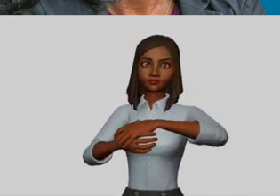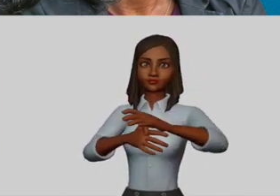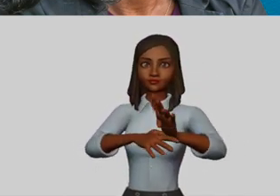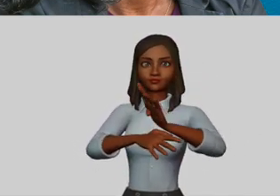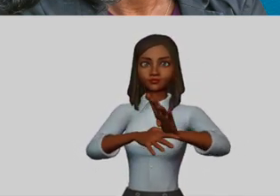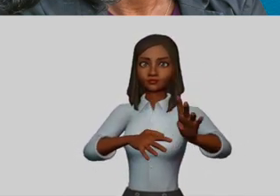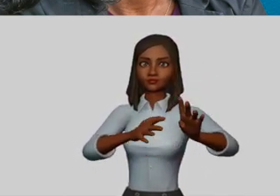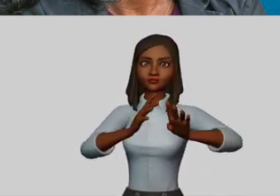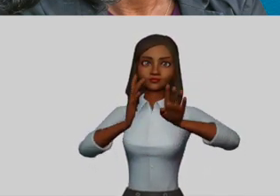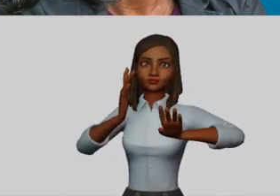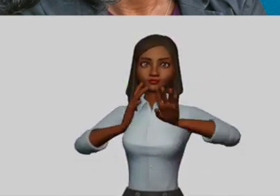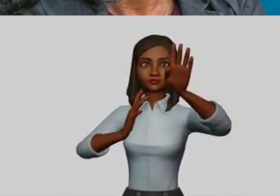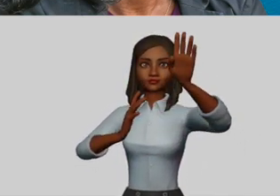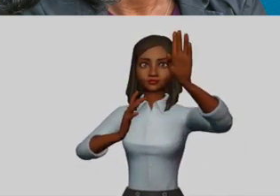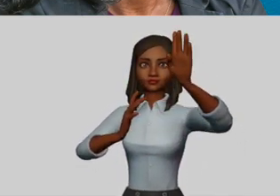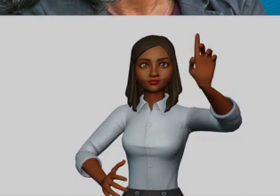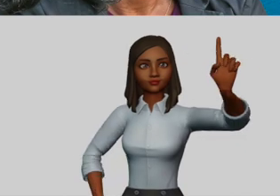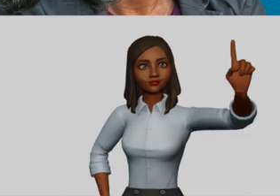proveer